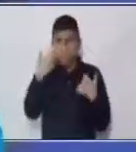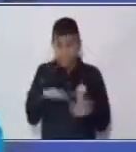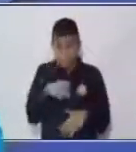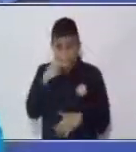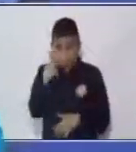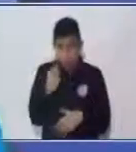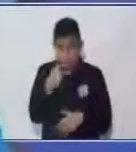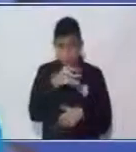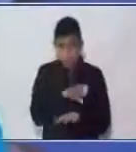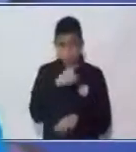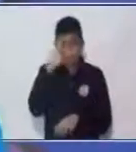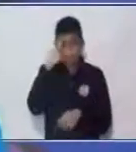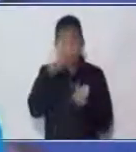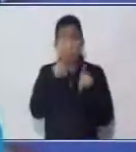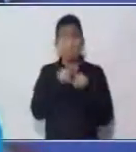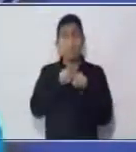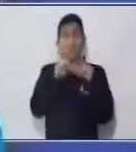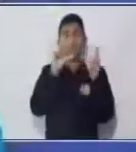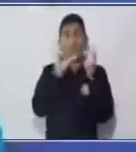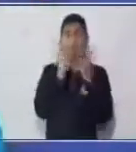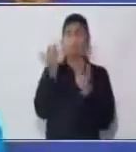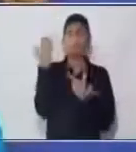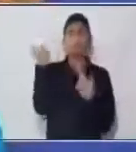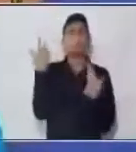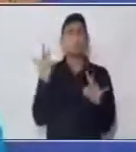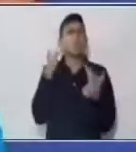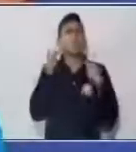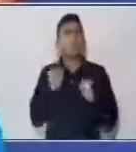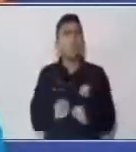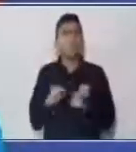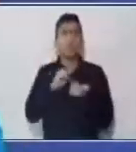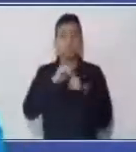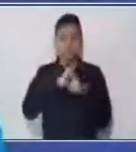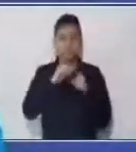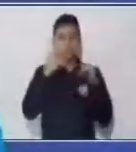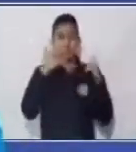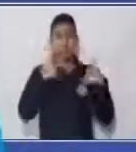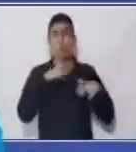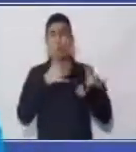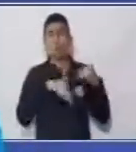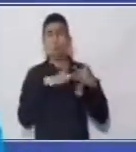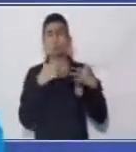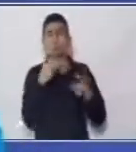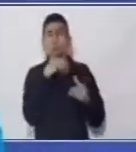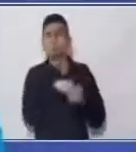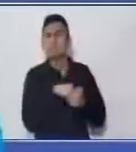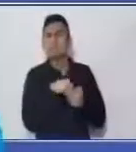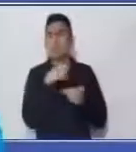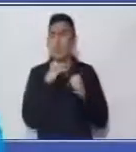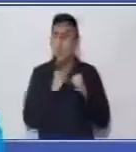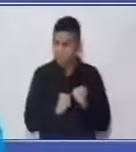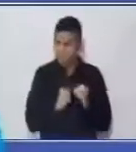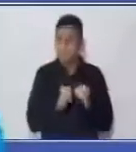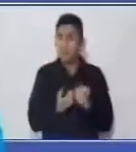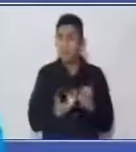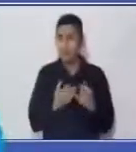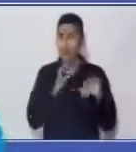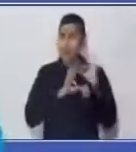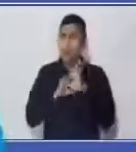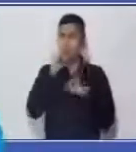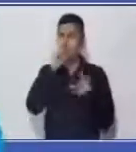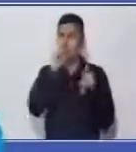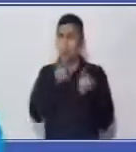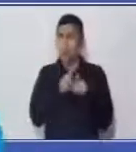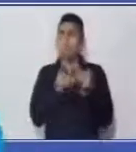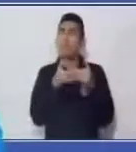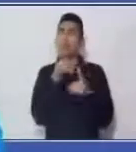con nosotros en las clases anteriores, van a poder practicar este juego y les va a parecer muy difícil o muy